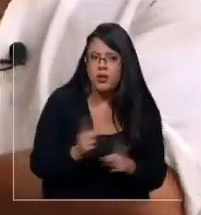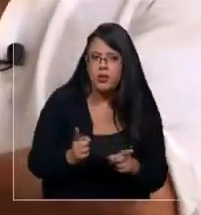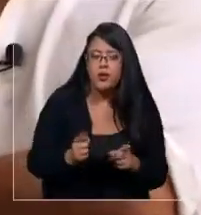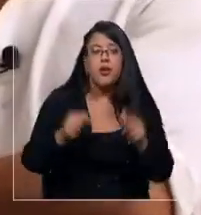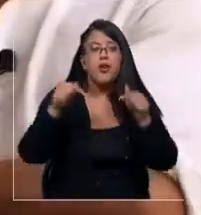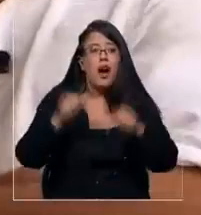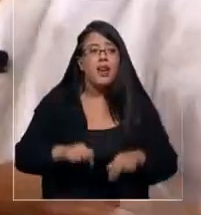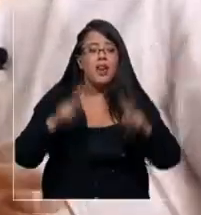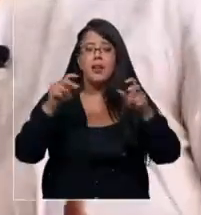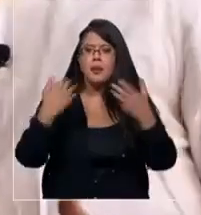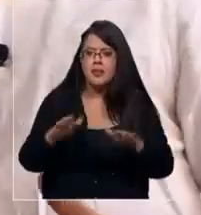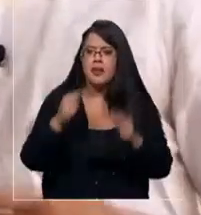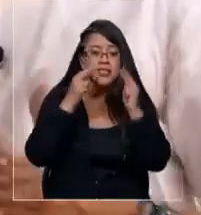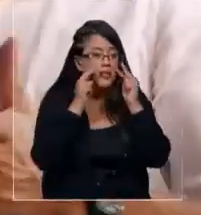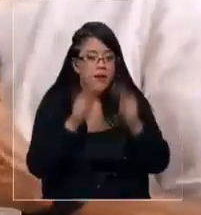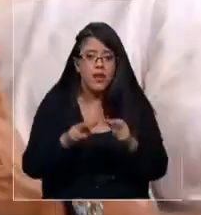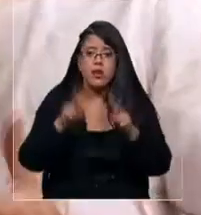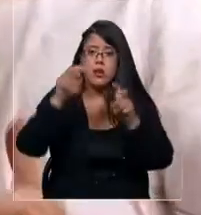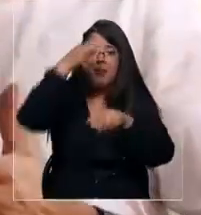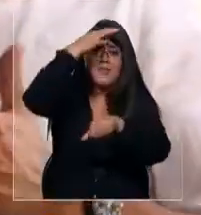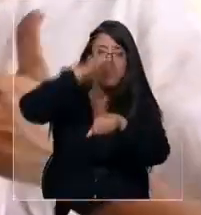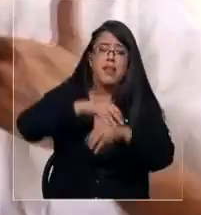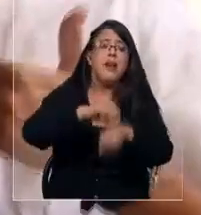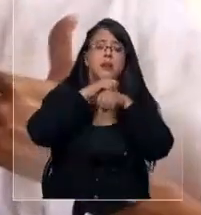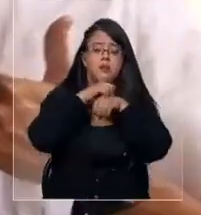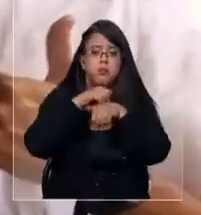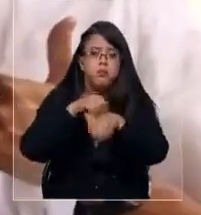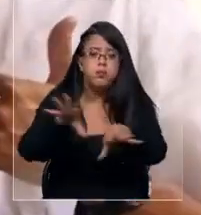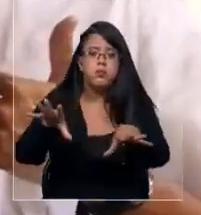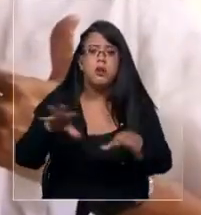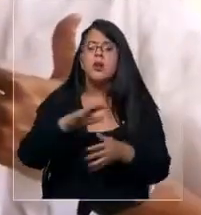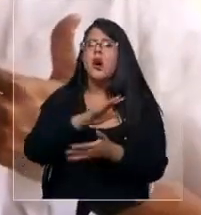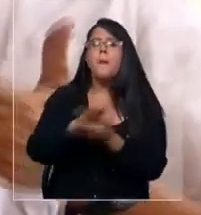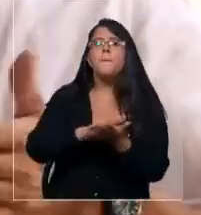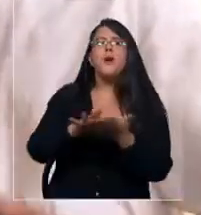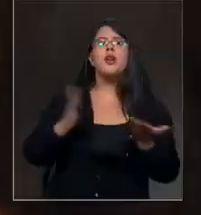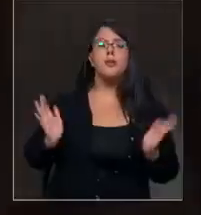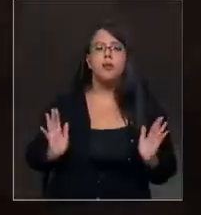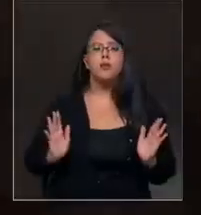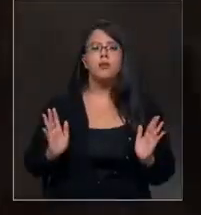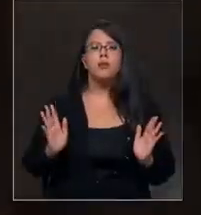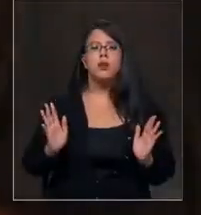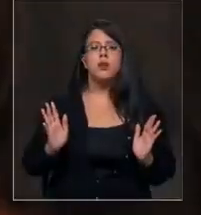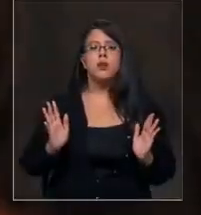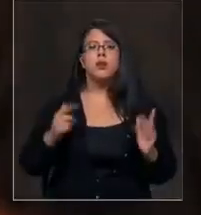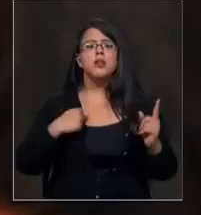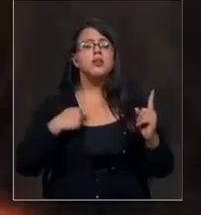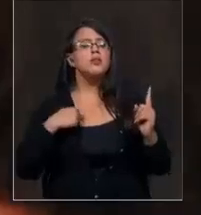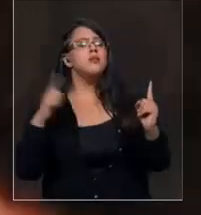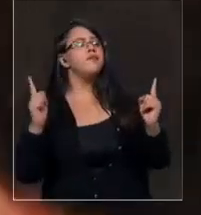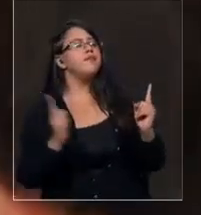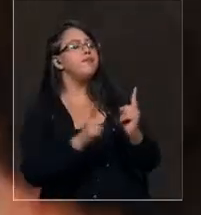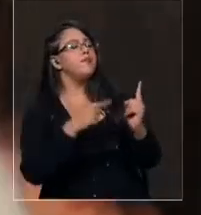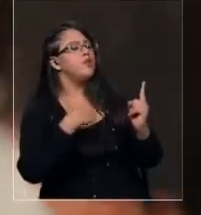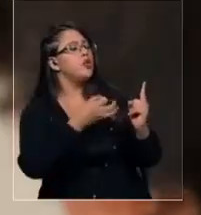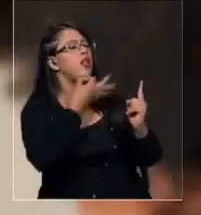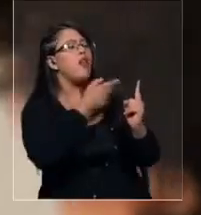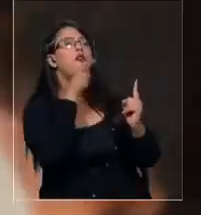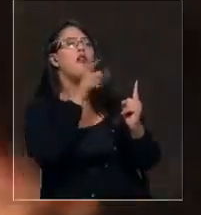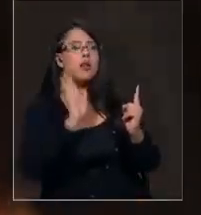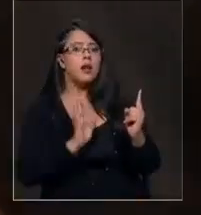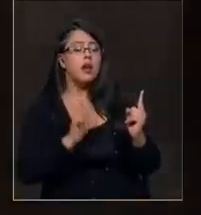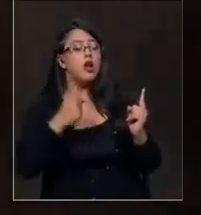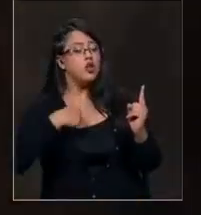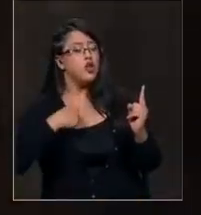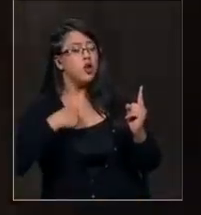contagio es muy rápido. Si yo te digo ahora que tengo coronavirus, ¿te asustarías? Tomaría las precauciones